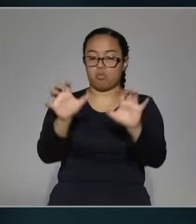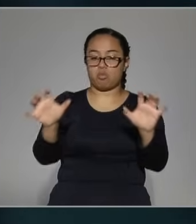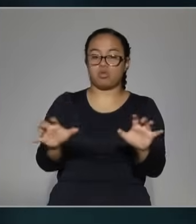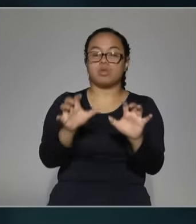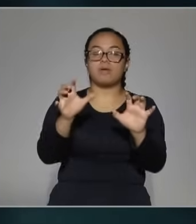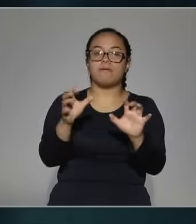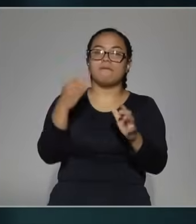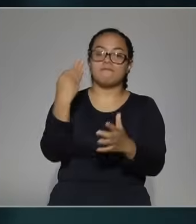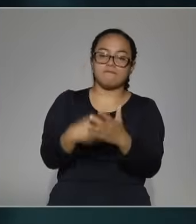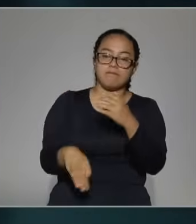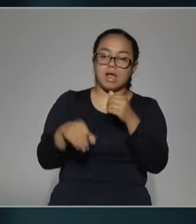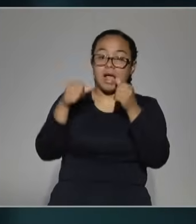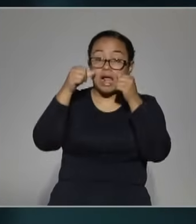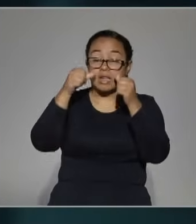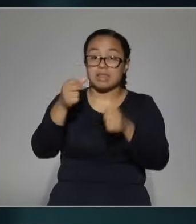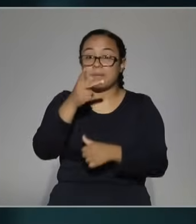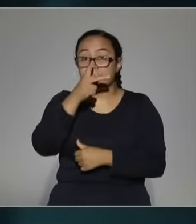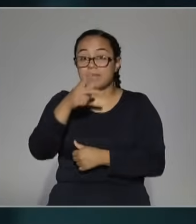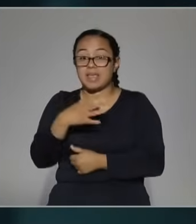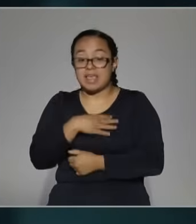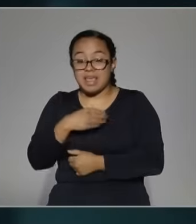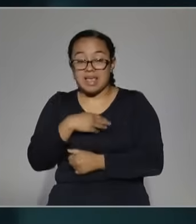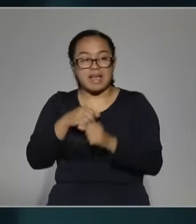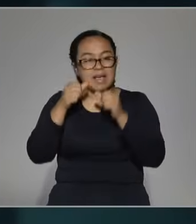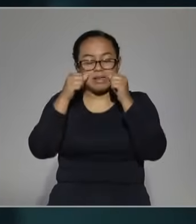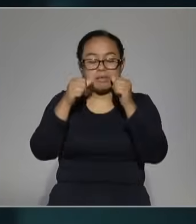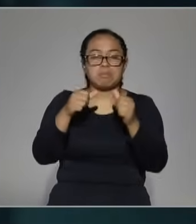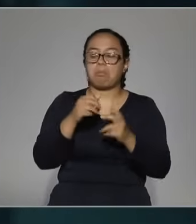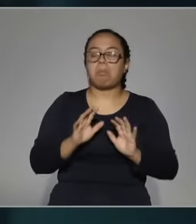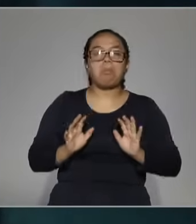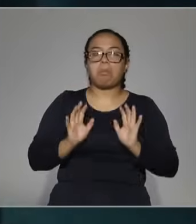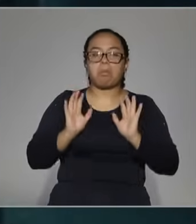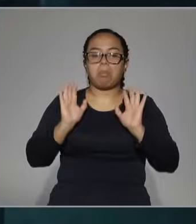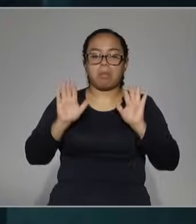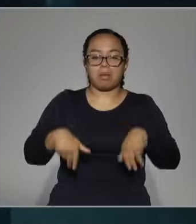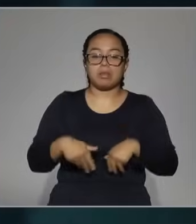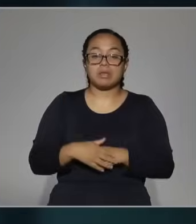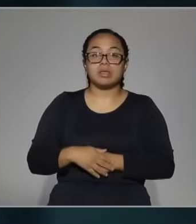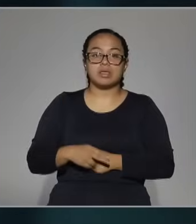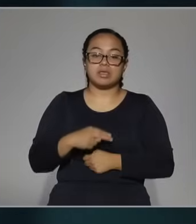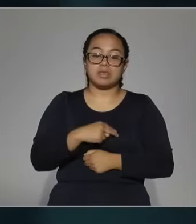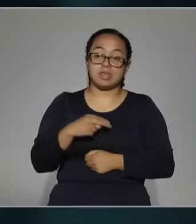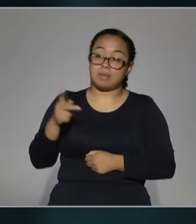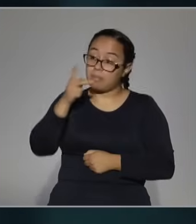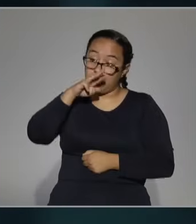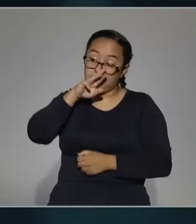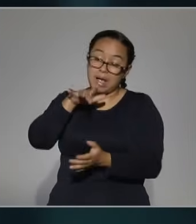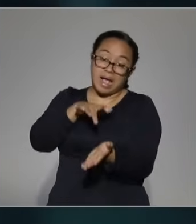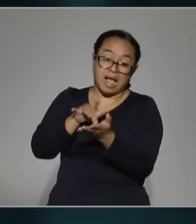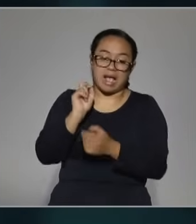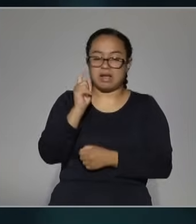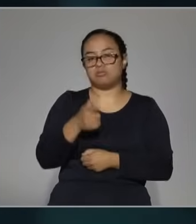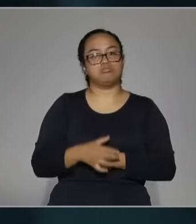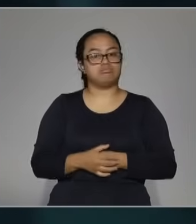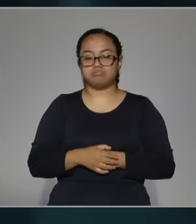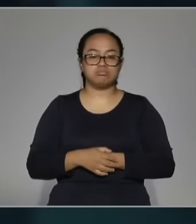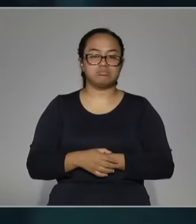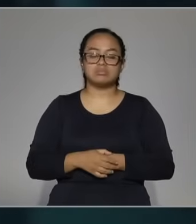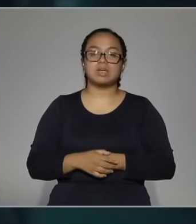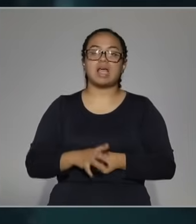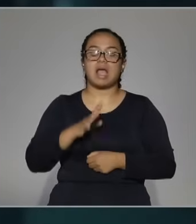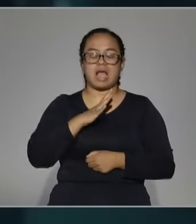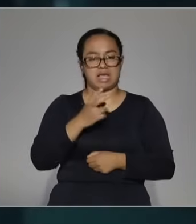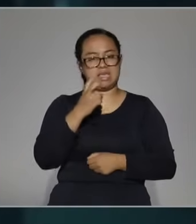siquiera ponían atención, que es lo que enseñábamos nosotros, y no tuvimos ningún apoyo de ellos. Otra vez nos encontramos con